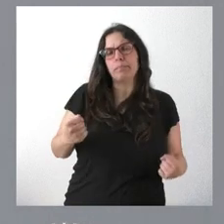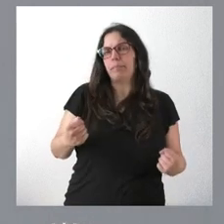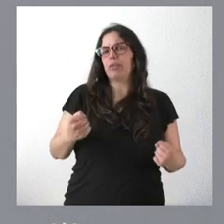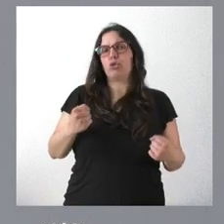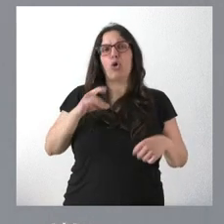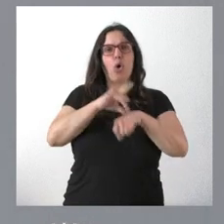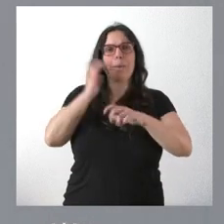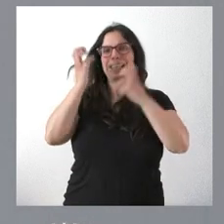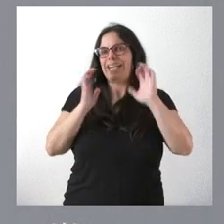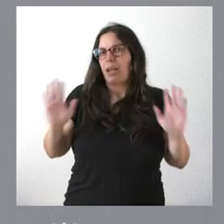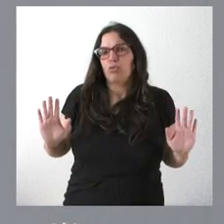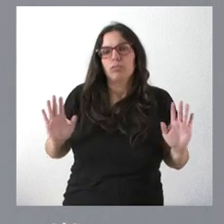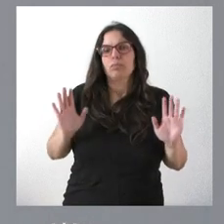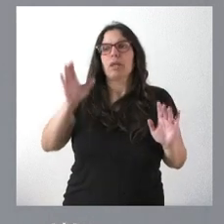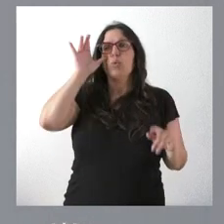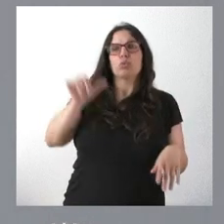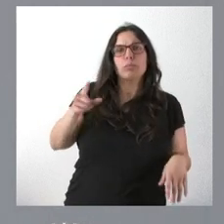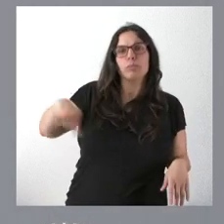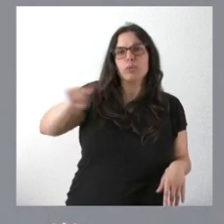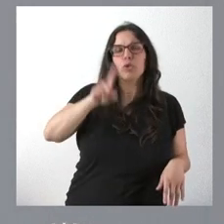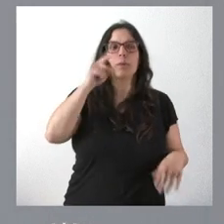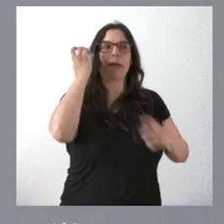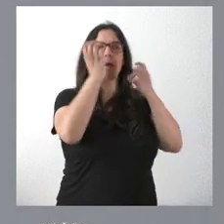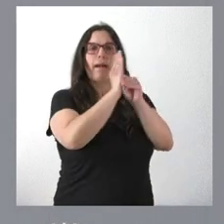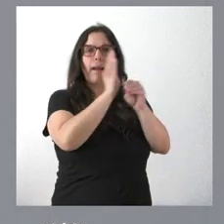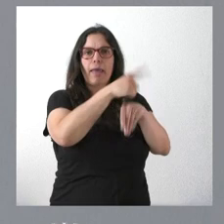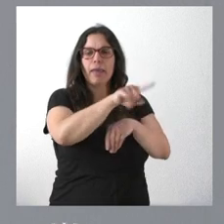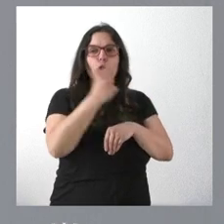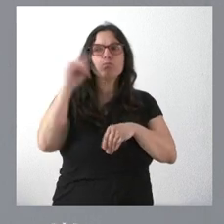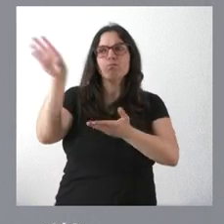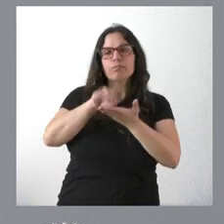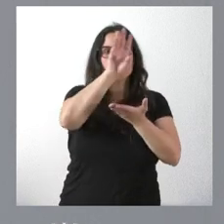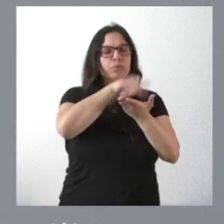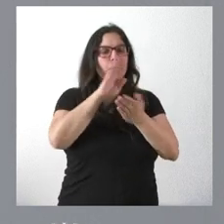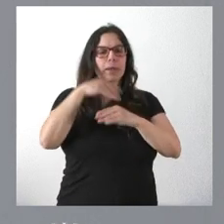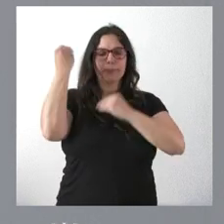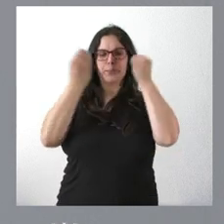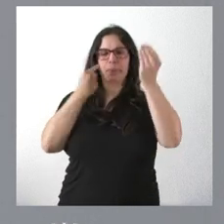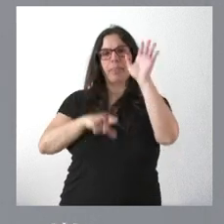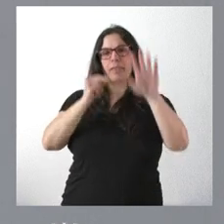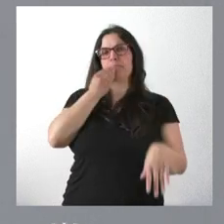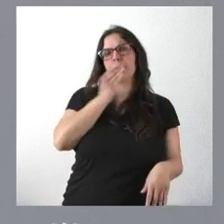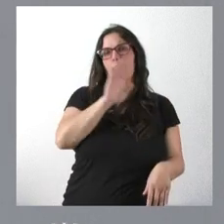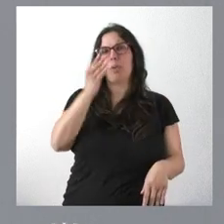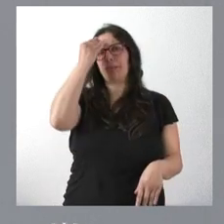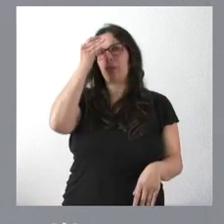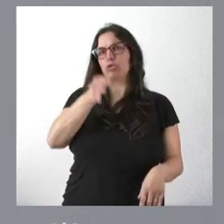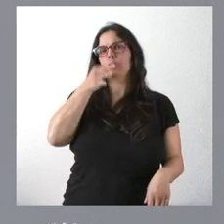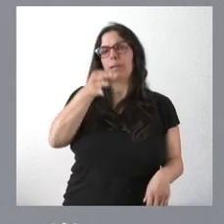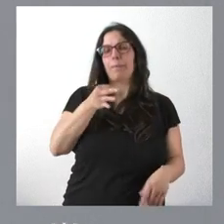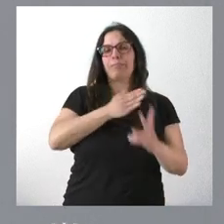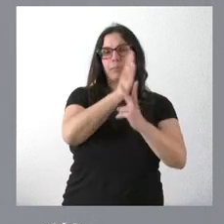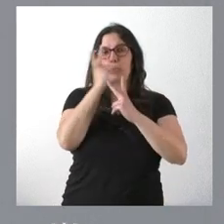veterinarios. Escucharemos sus posiciones, también la de los ganaderos, y tomaremos siempre las mejores decisiones teniendo en cuenta el doble